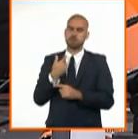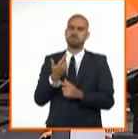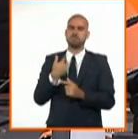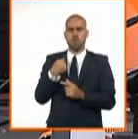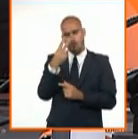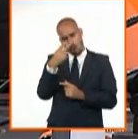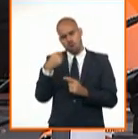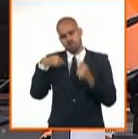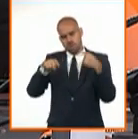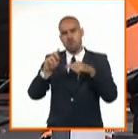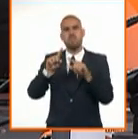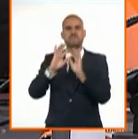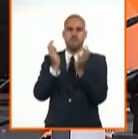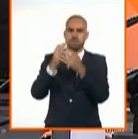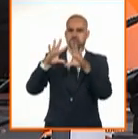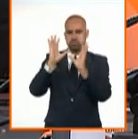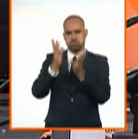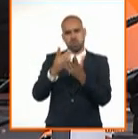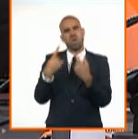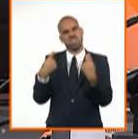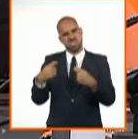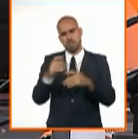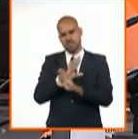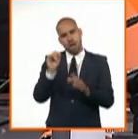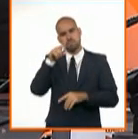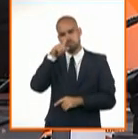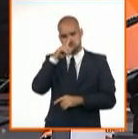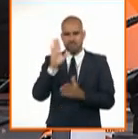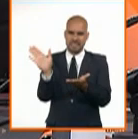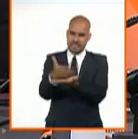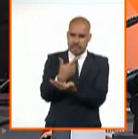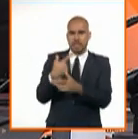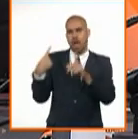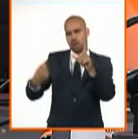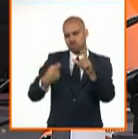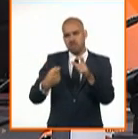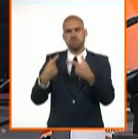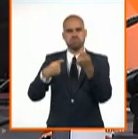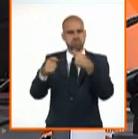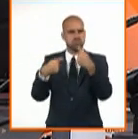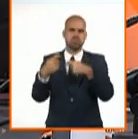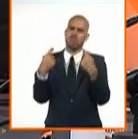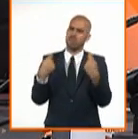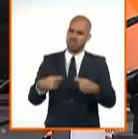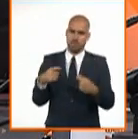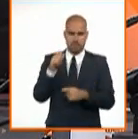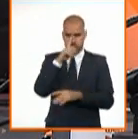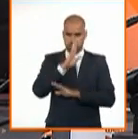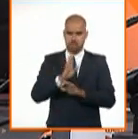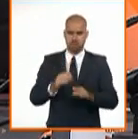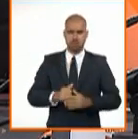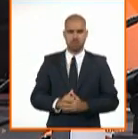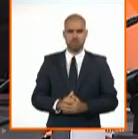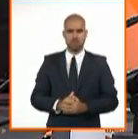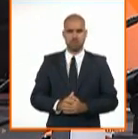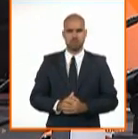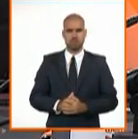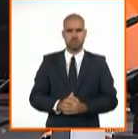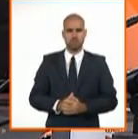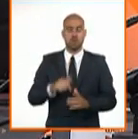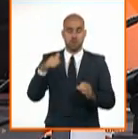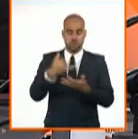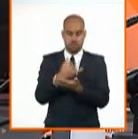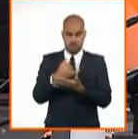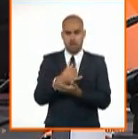es tiempo de decir basta al tráfico indiscriminado de armas afirmó el sumo pontífice después de la catequesis de este miércoles al